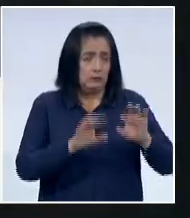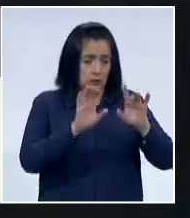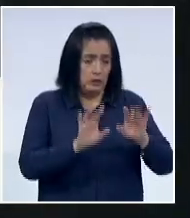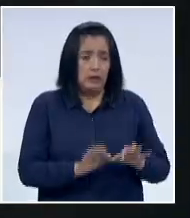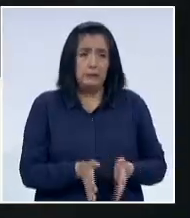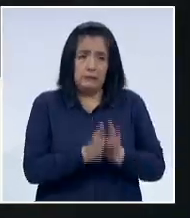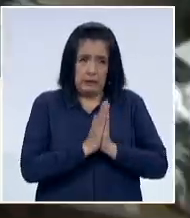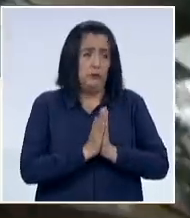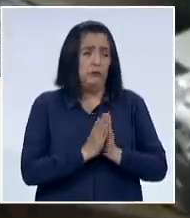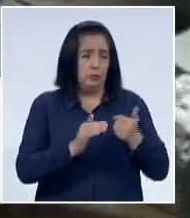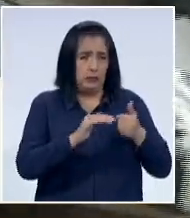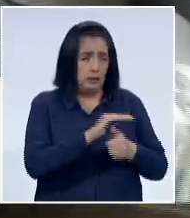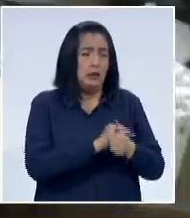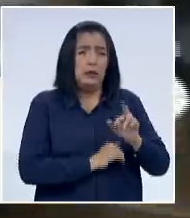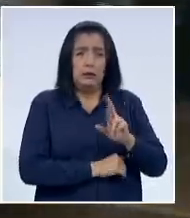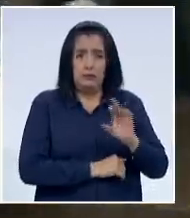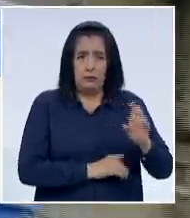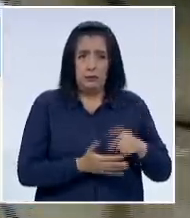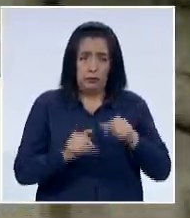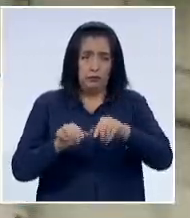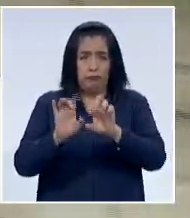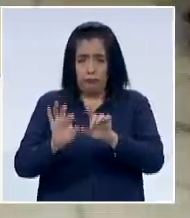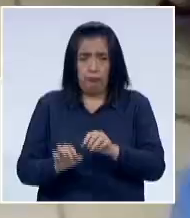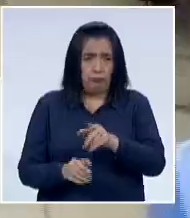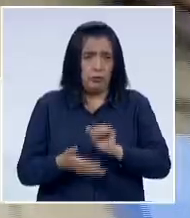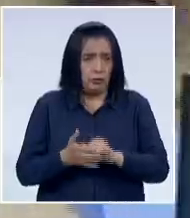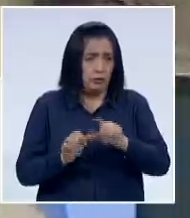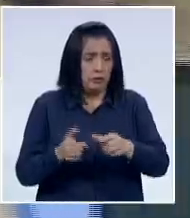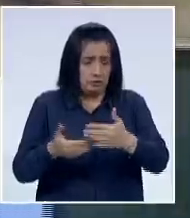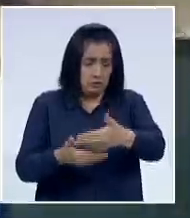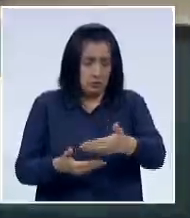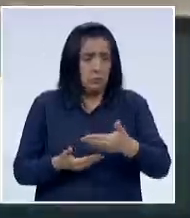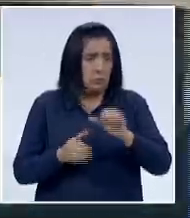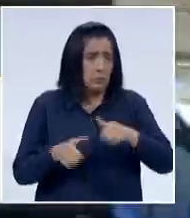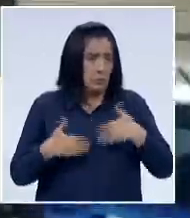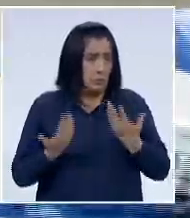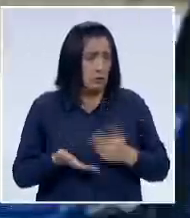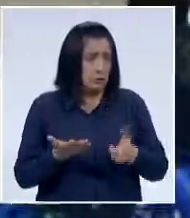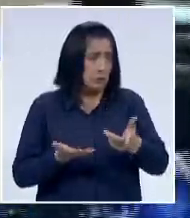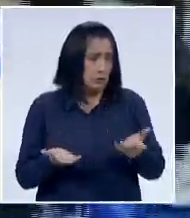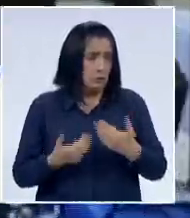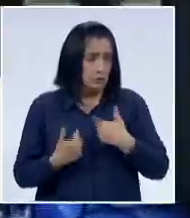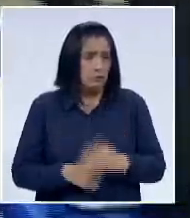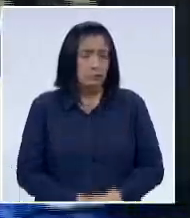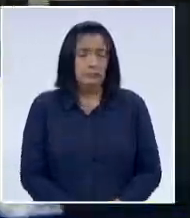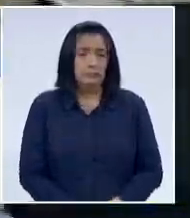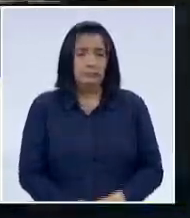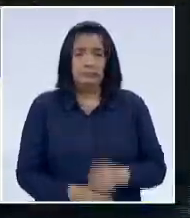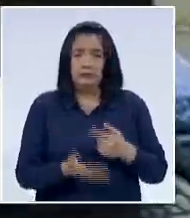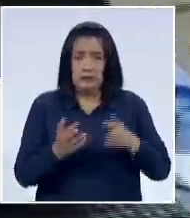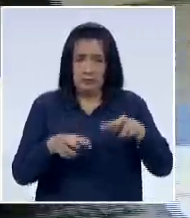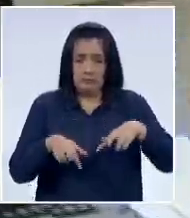refugio que se tramita en el mismo centro binacional, ya que con este documento pueden obtener la carta andina, que es lo que